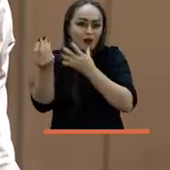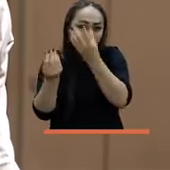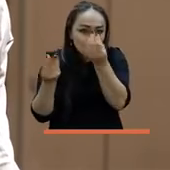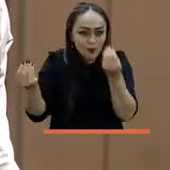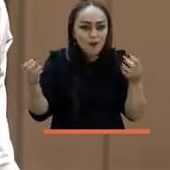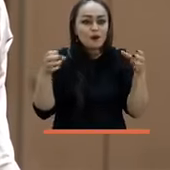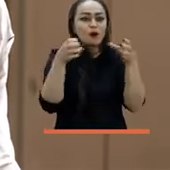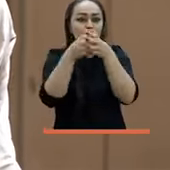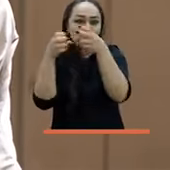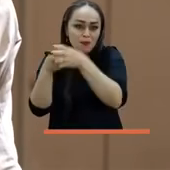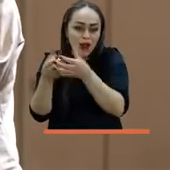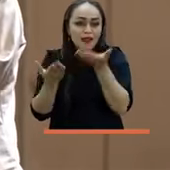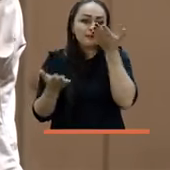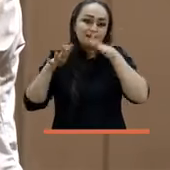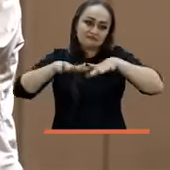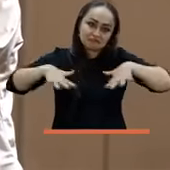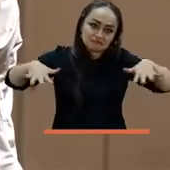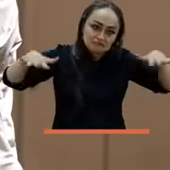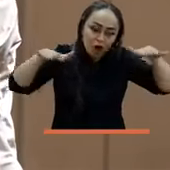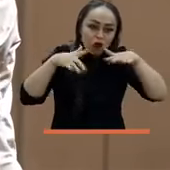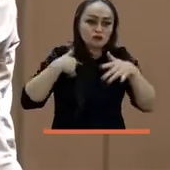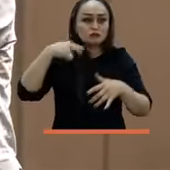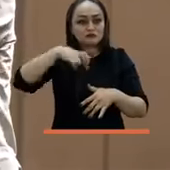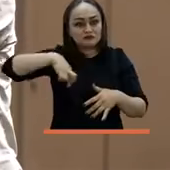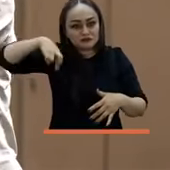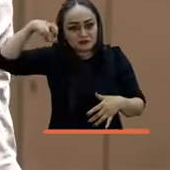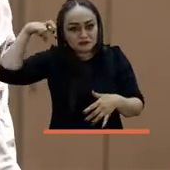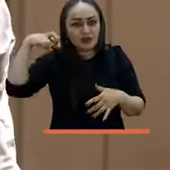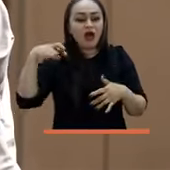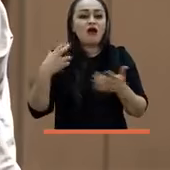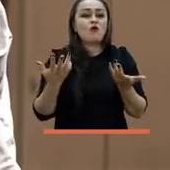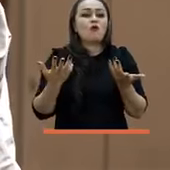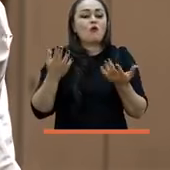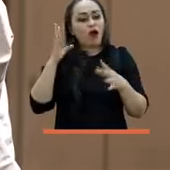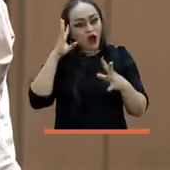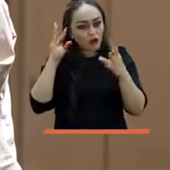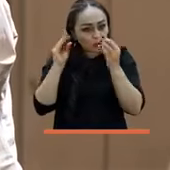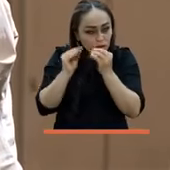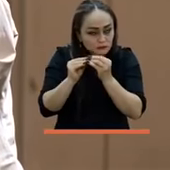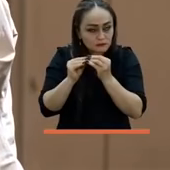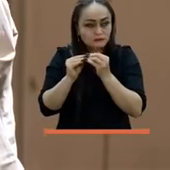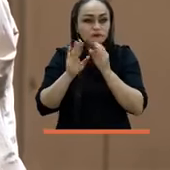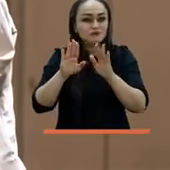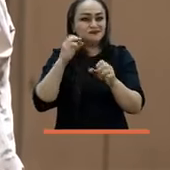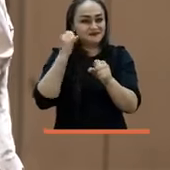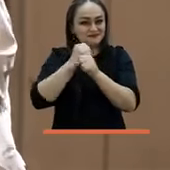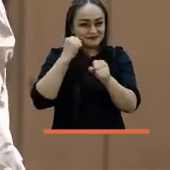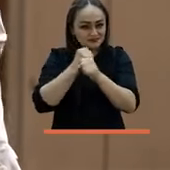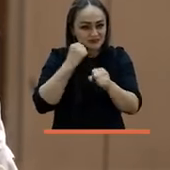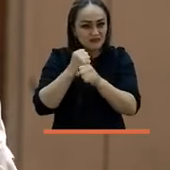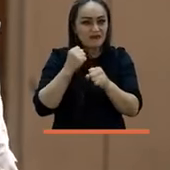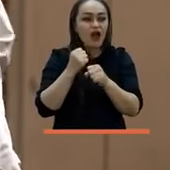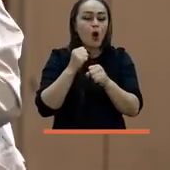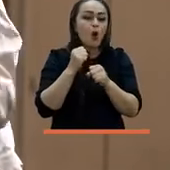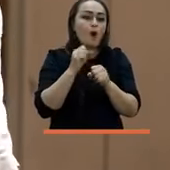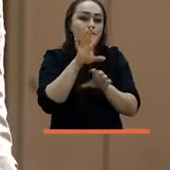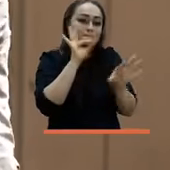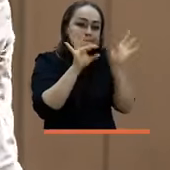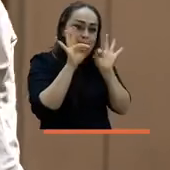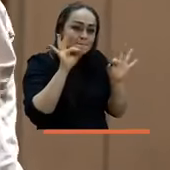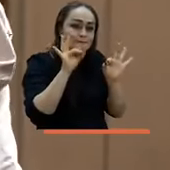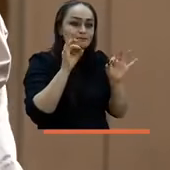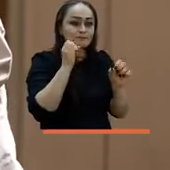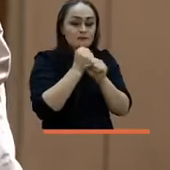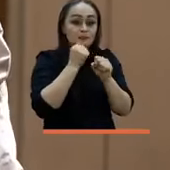estamos por el tipo de profesiones que contratamos o de trabajos que contratamos nos llegan